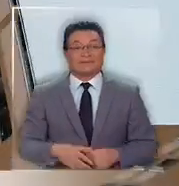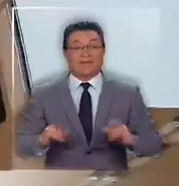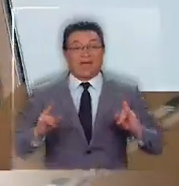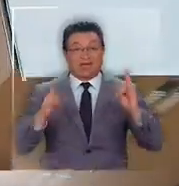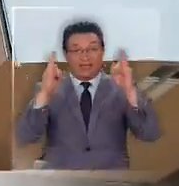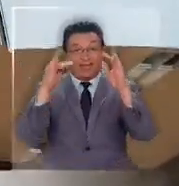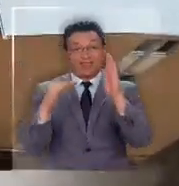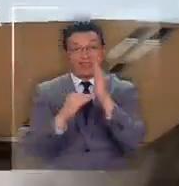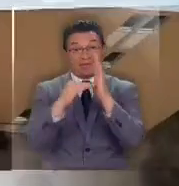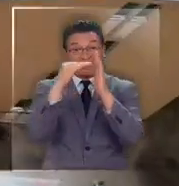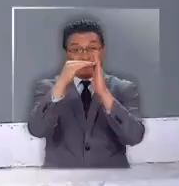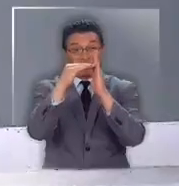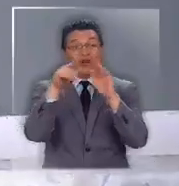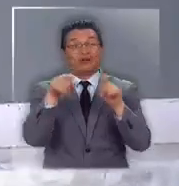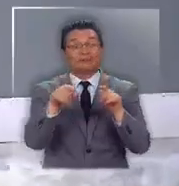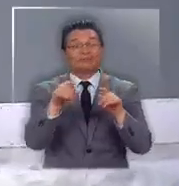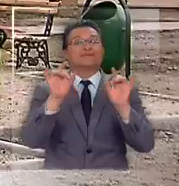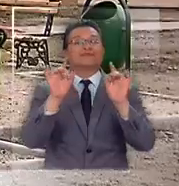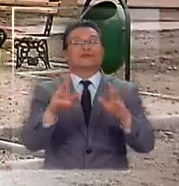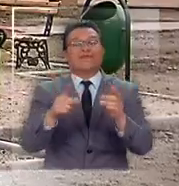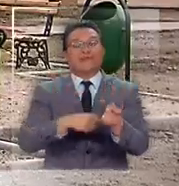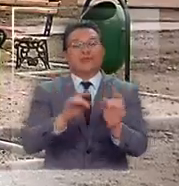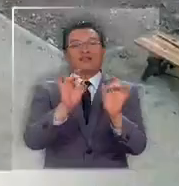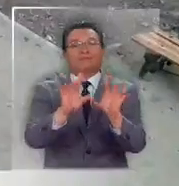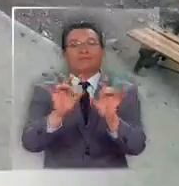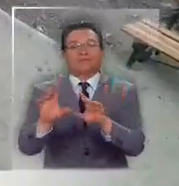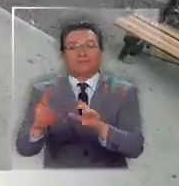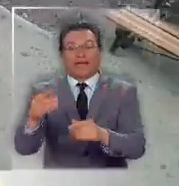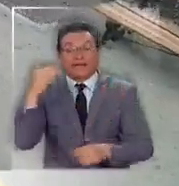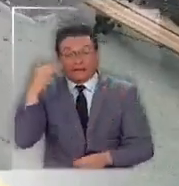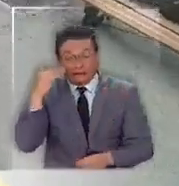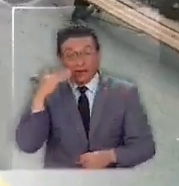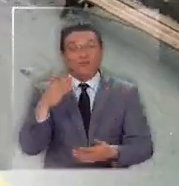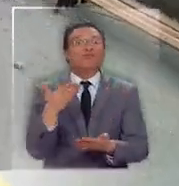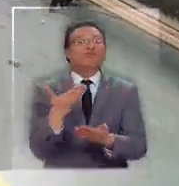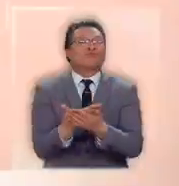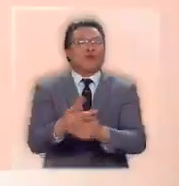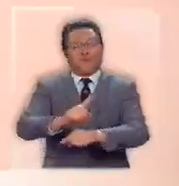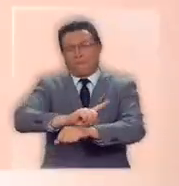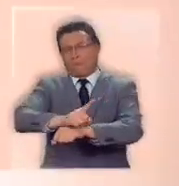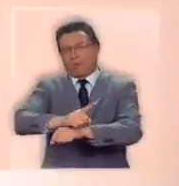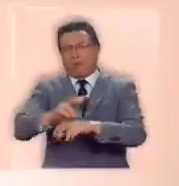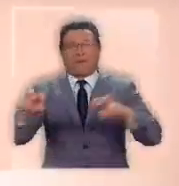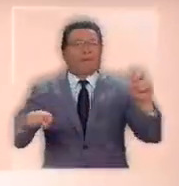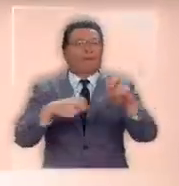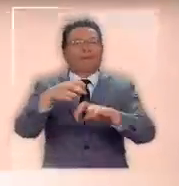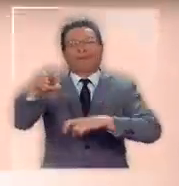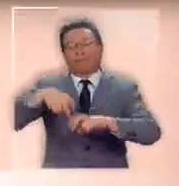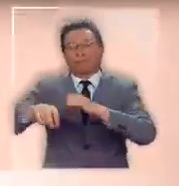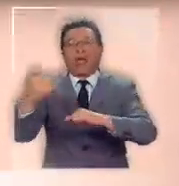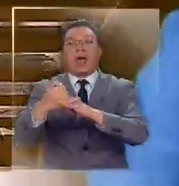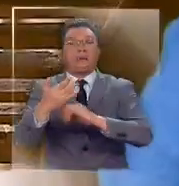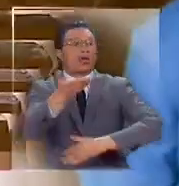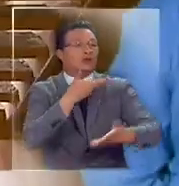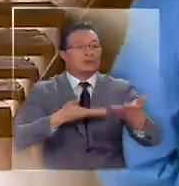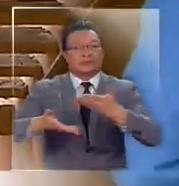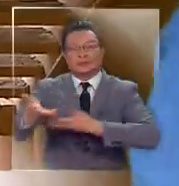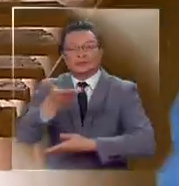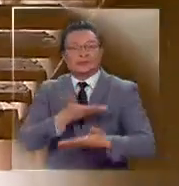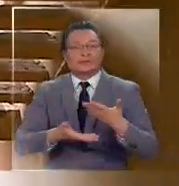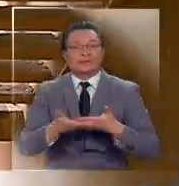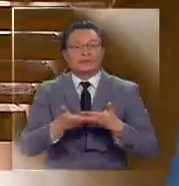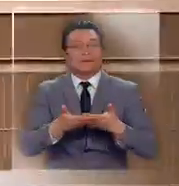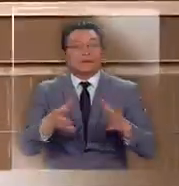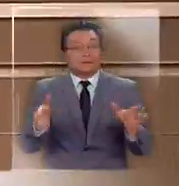Departamentos a los que cada familia le pondrá su sello. Los niños no desperdiciaron ni un segundo y ya se hacen de nuevos amigos. Los pasillos